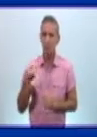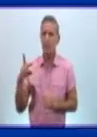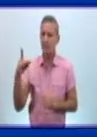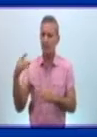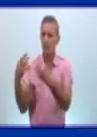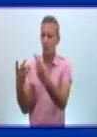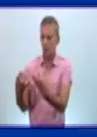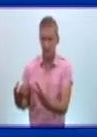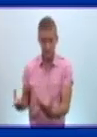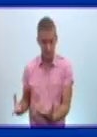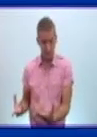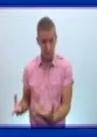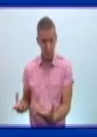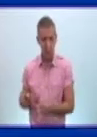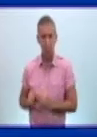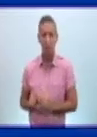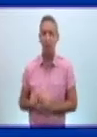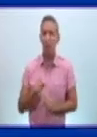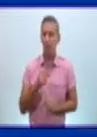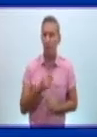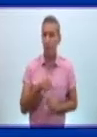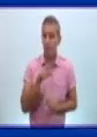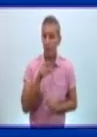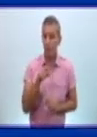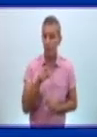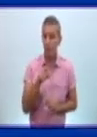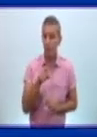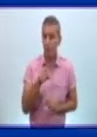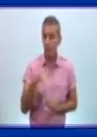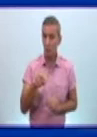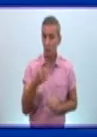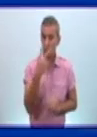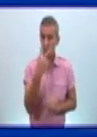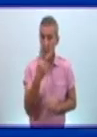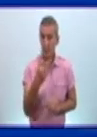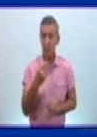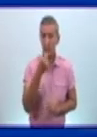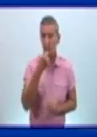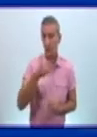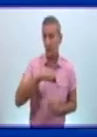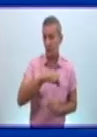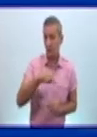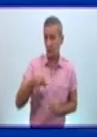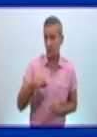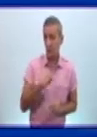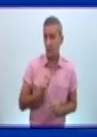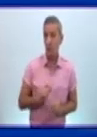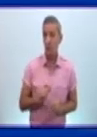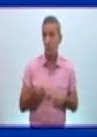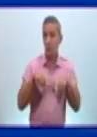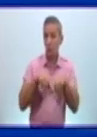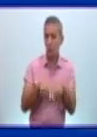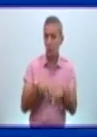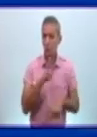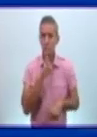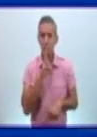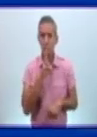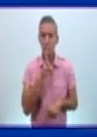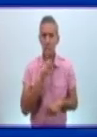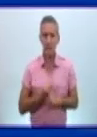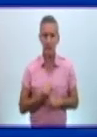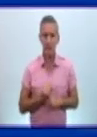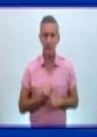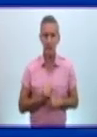disolución, que fue lo que ustedes observaron con el cloruro de sodio, que es la sal común o sal de mesa, con el agua.